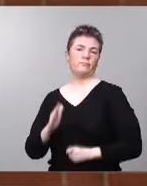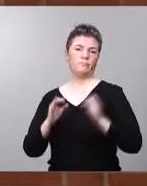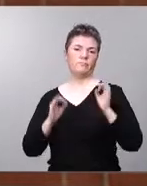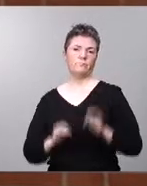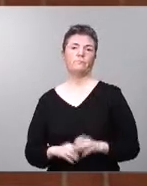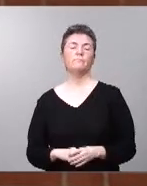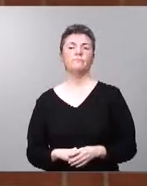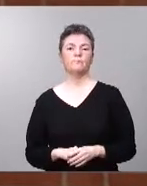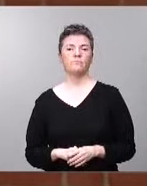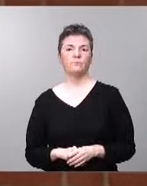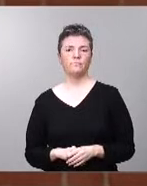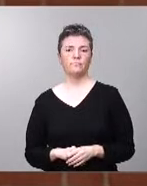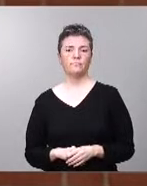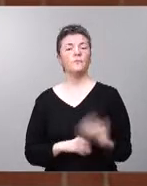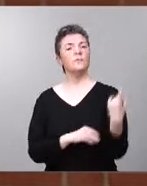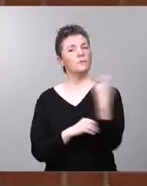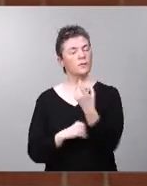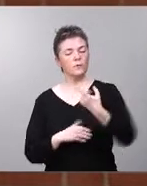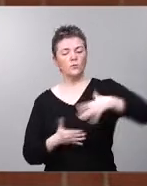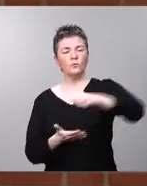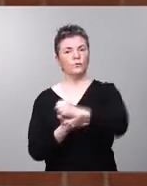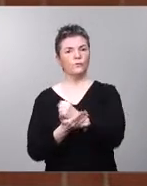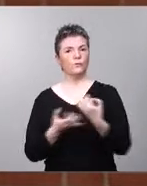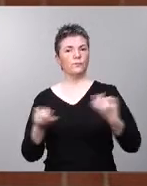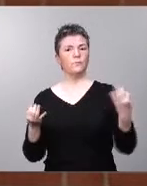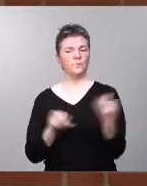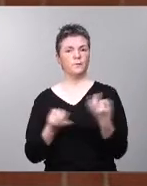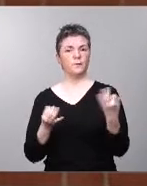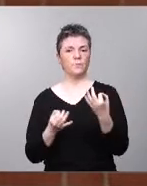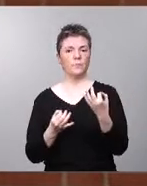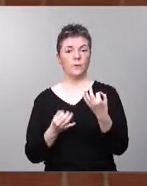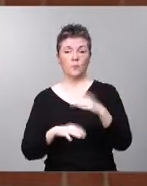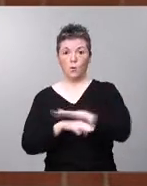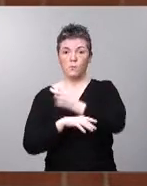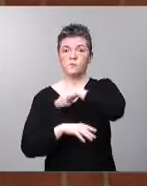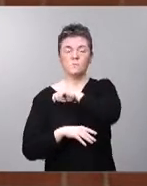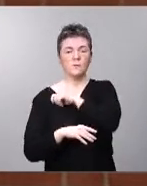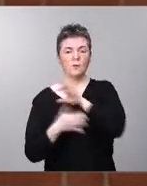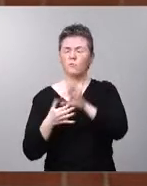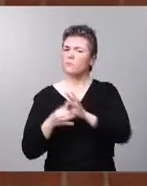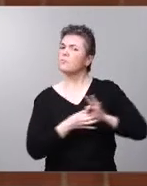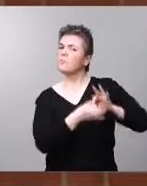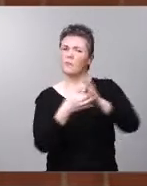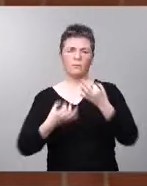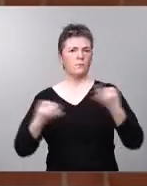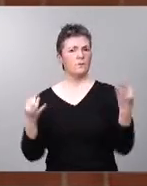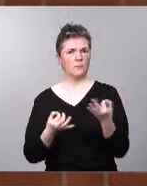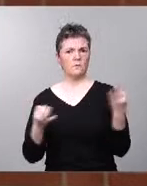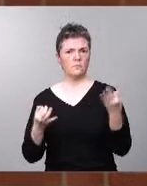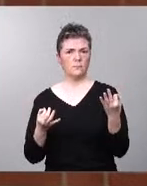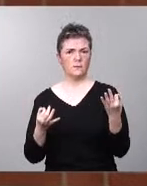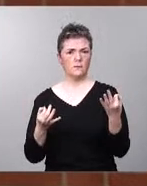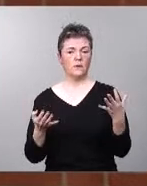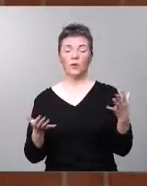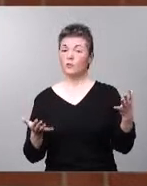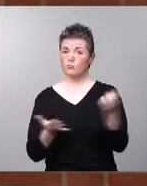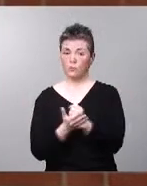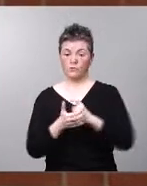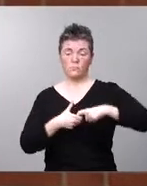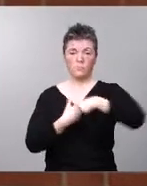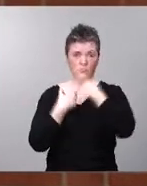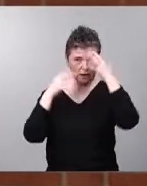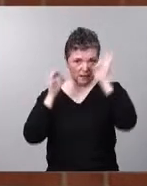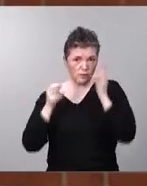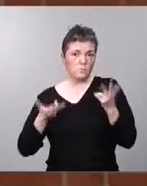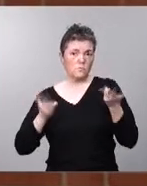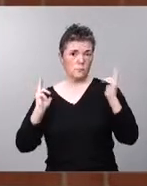es necesario que mantengamos a ojos del gobierno de españa' esa unidad de todos los que en definitiva creemos en la democracia en el